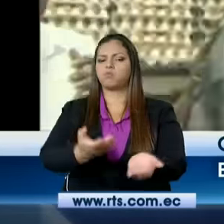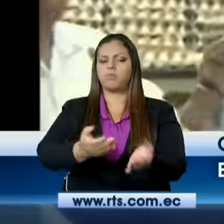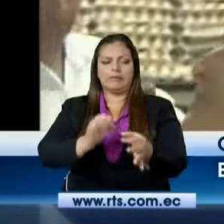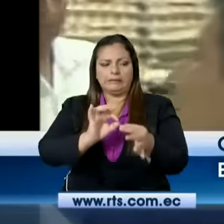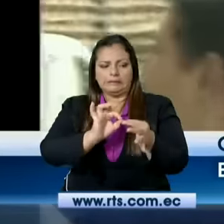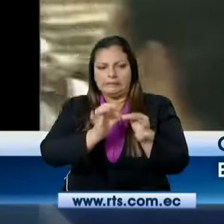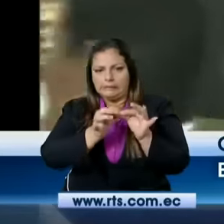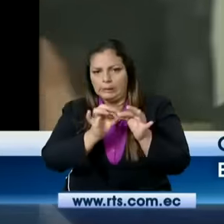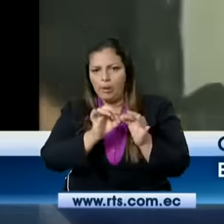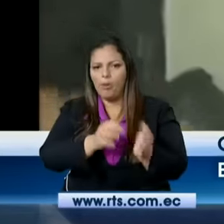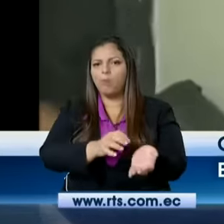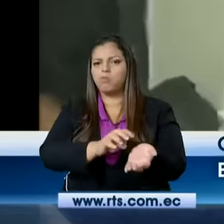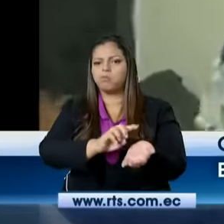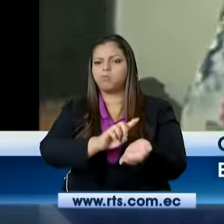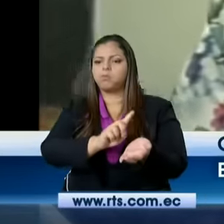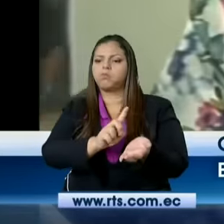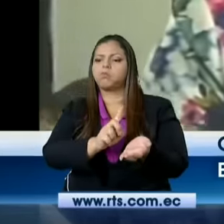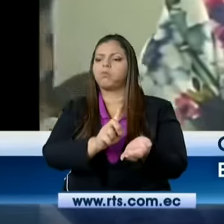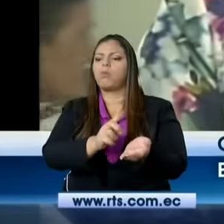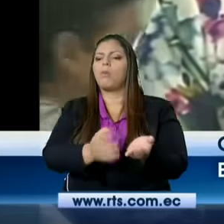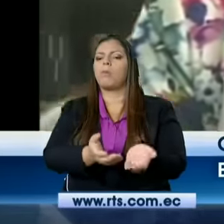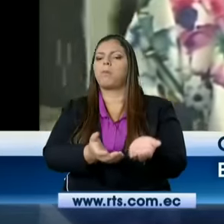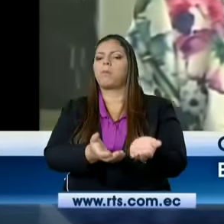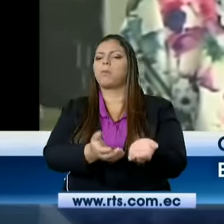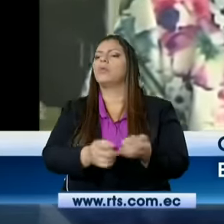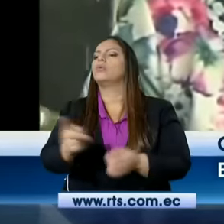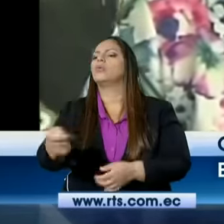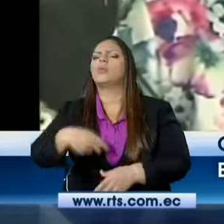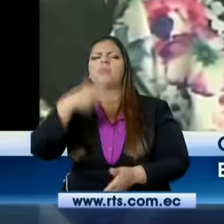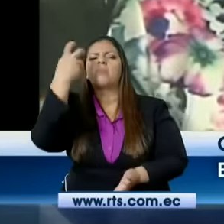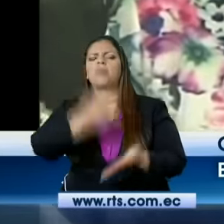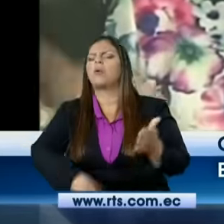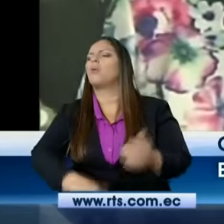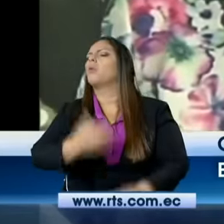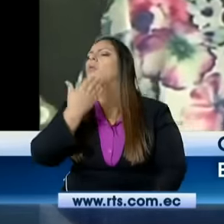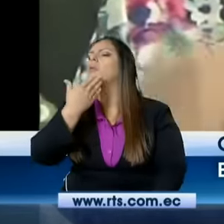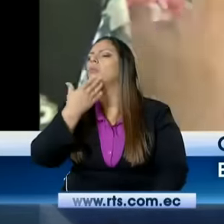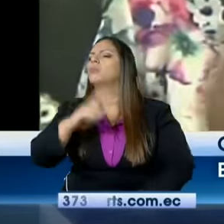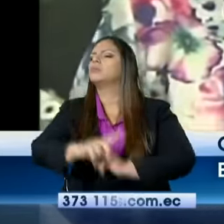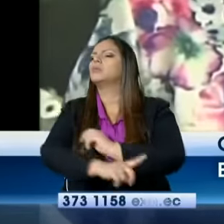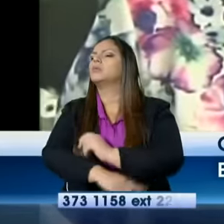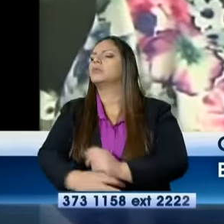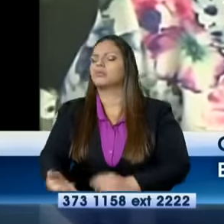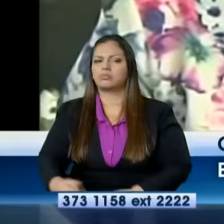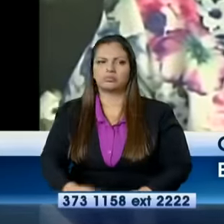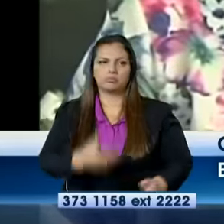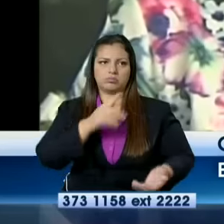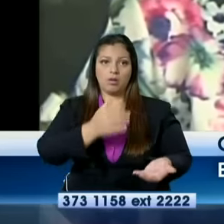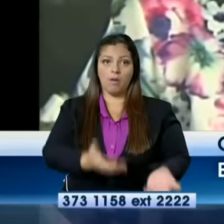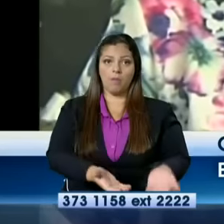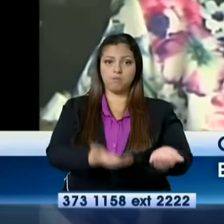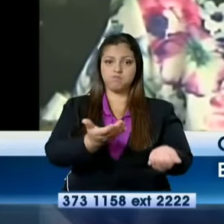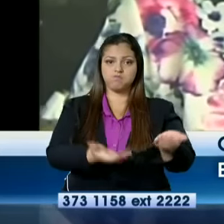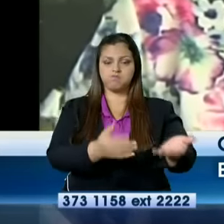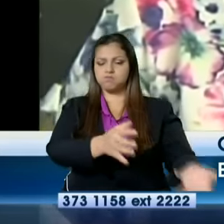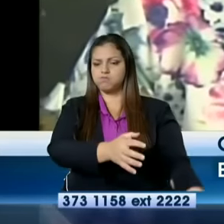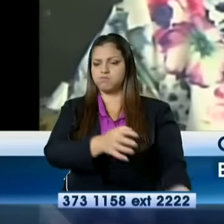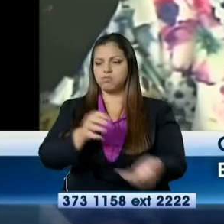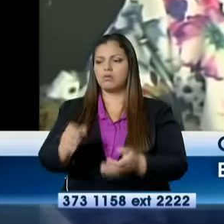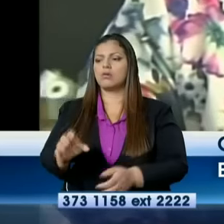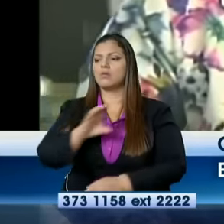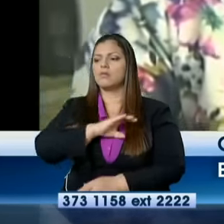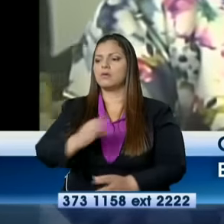La sanción es que procedemos al decomiso de la balanza. Procedemos al decomiso y esto de aquí lo llevamos y pues es entregado a la Policía Nacional. ¿Y si